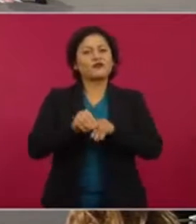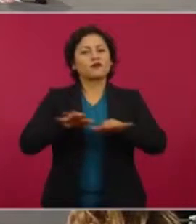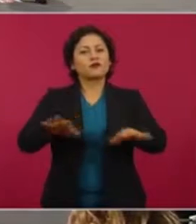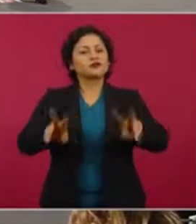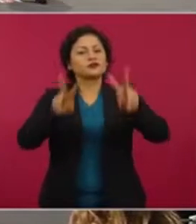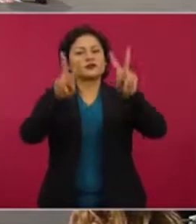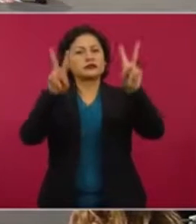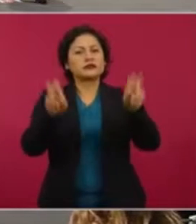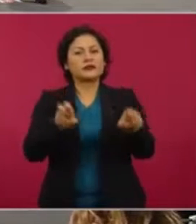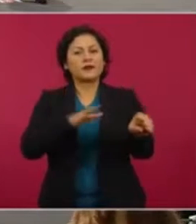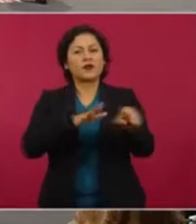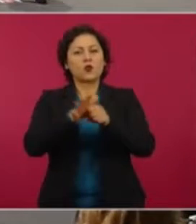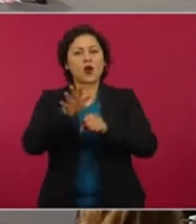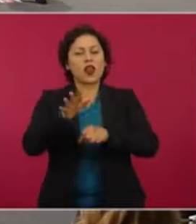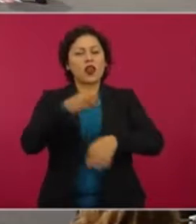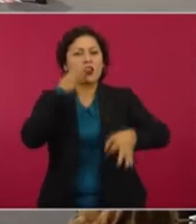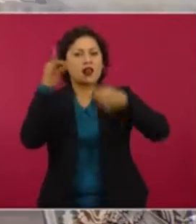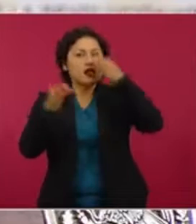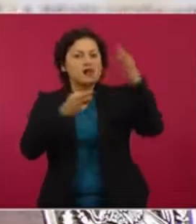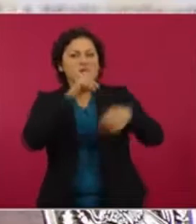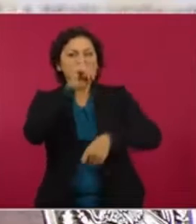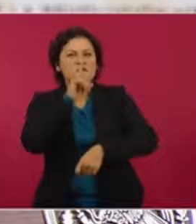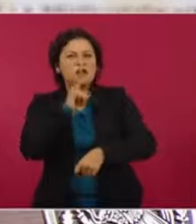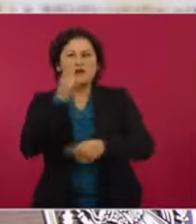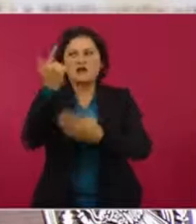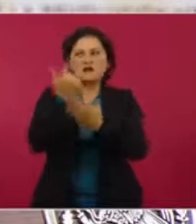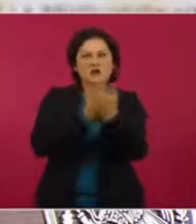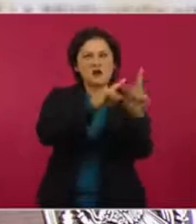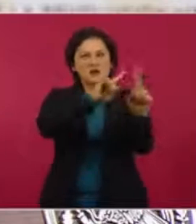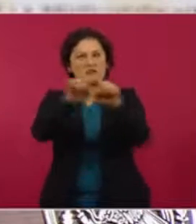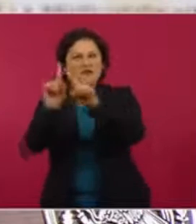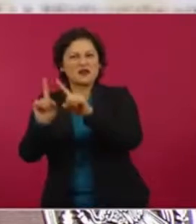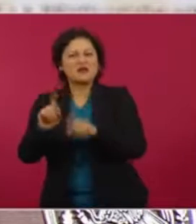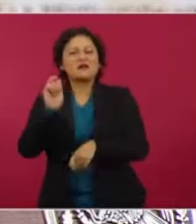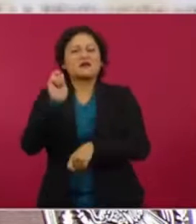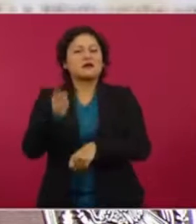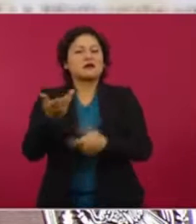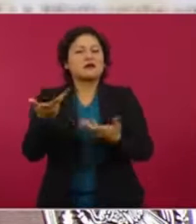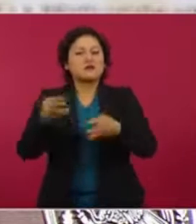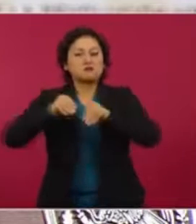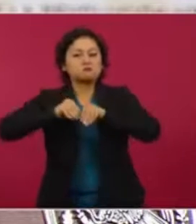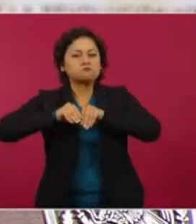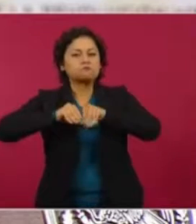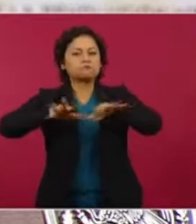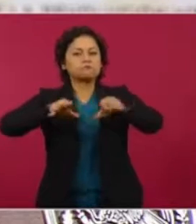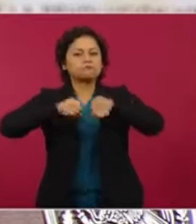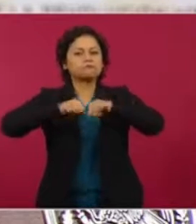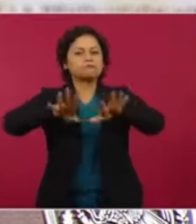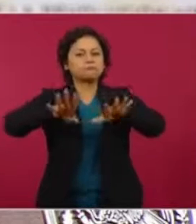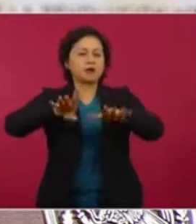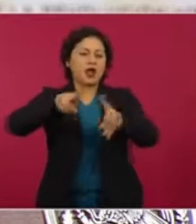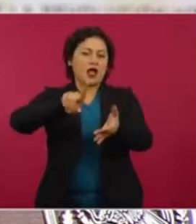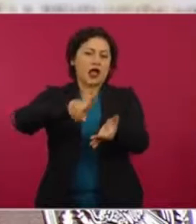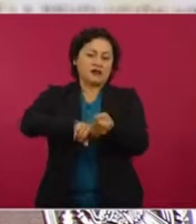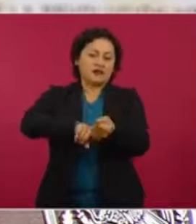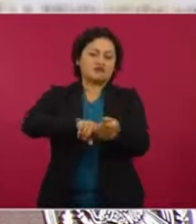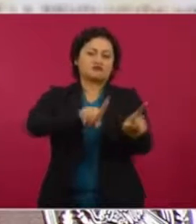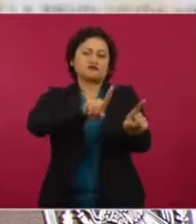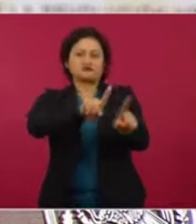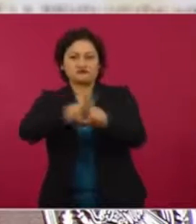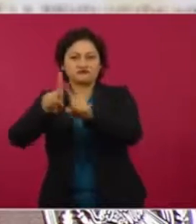todo lo que sale, aparece, se transmite en medios de información